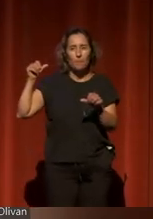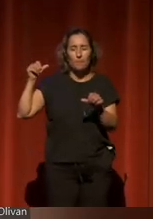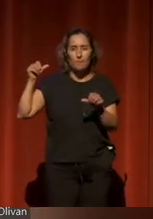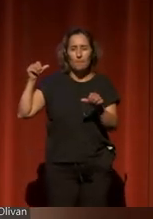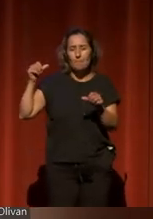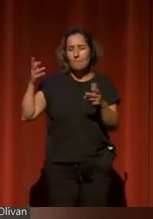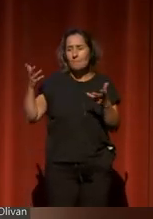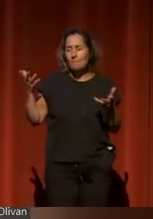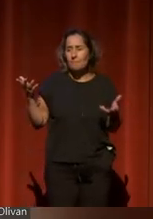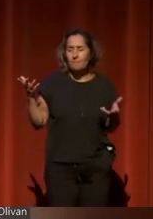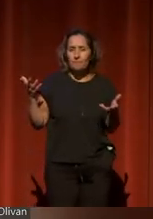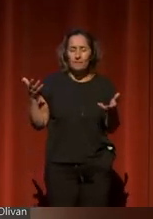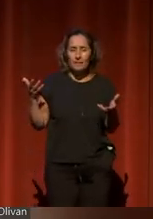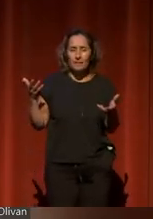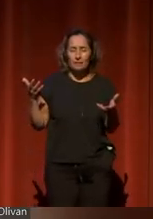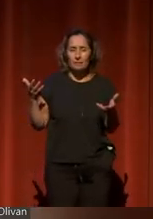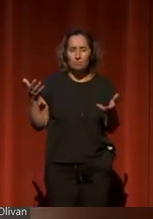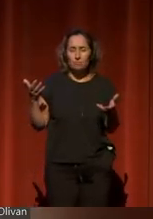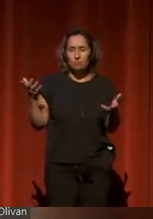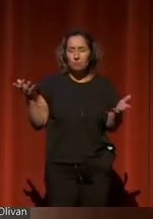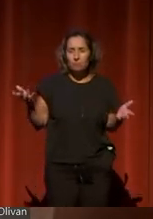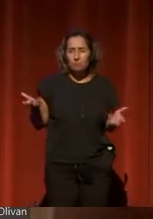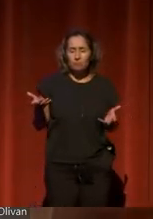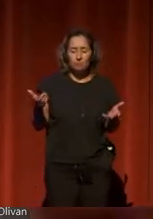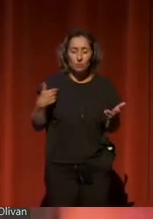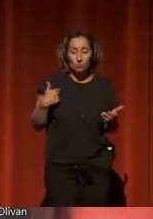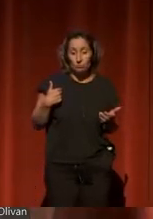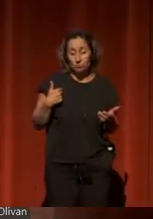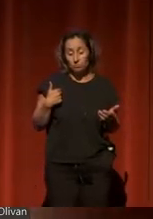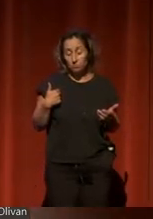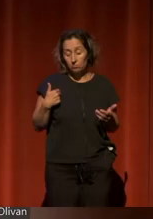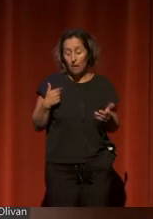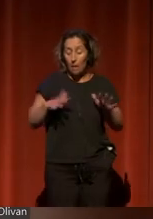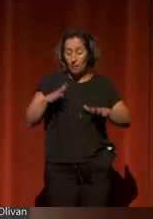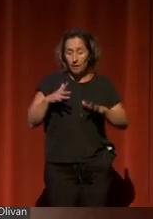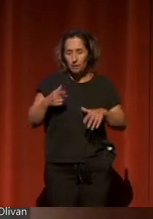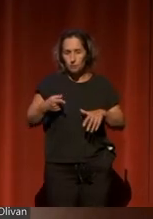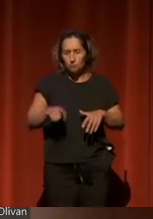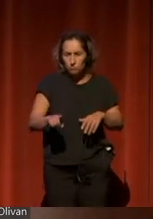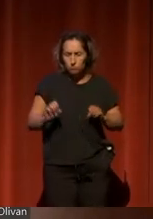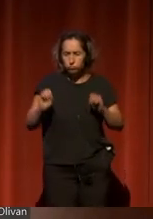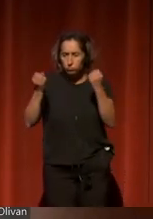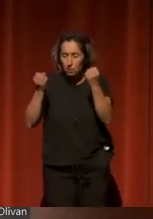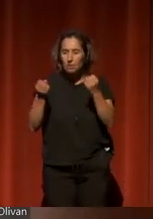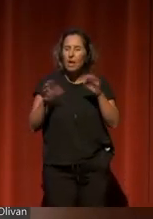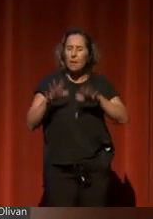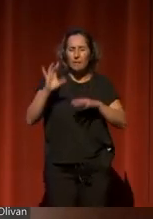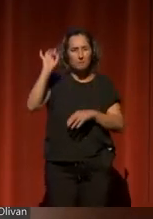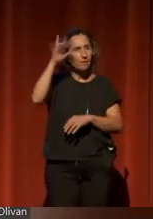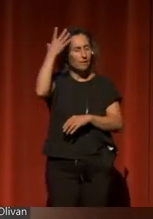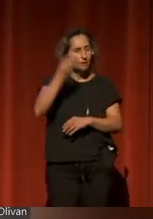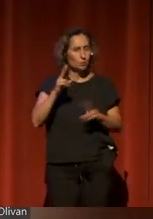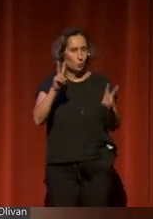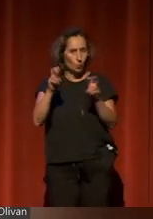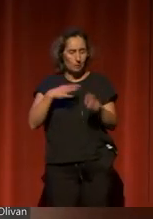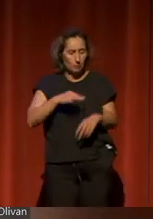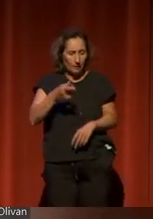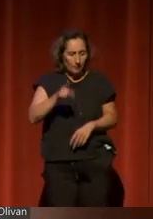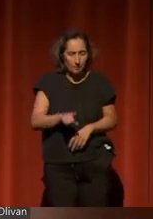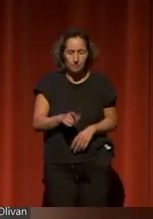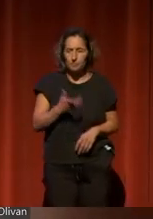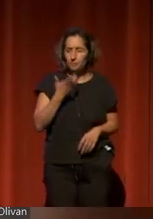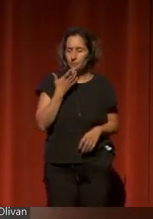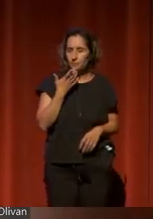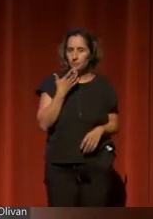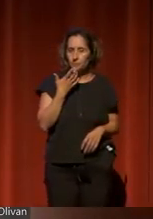que bueno por aunque son provocadores creo que pueden ser inspirados el primero es que hay